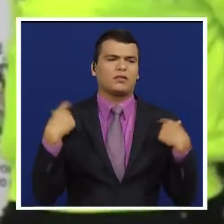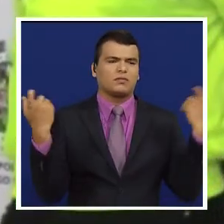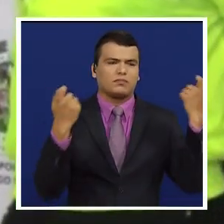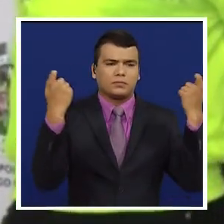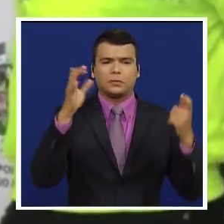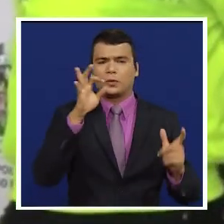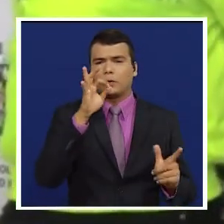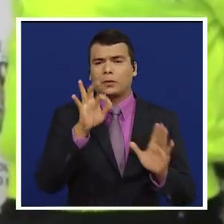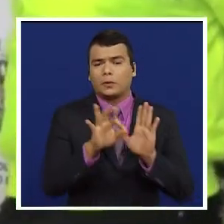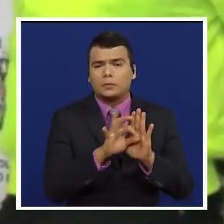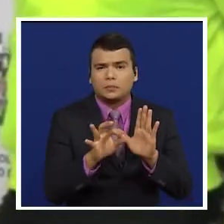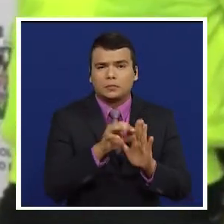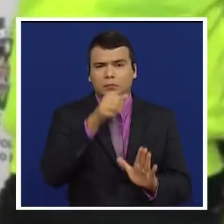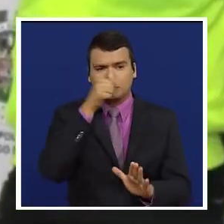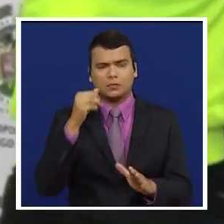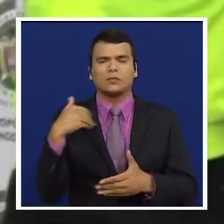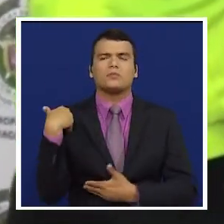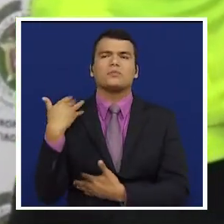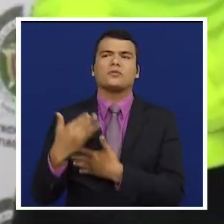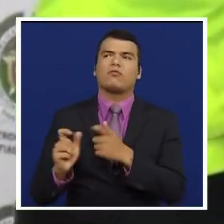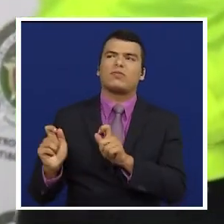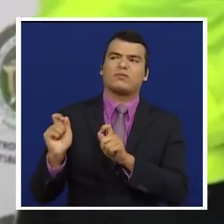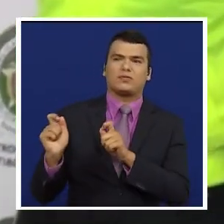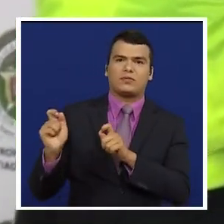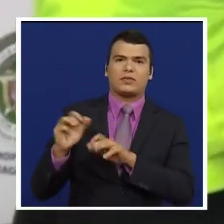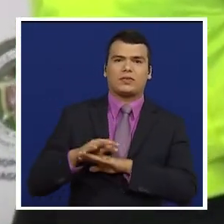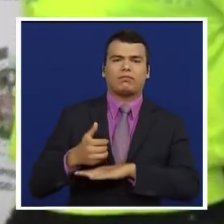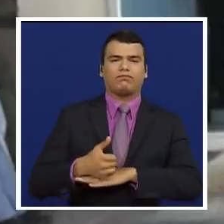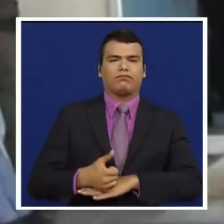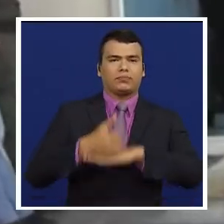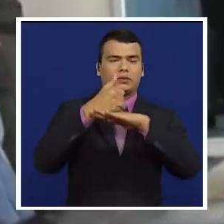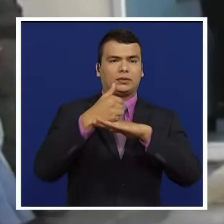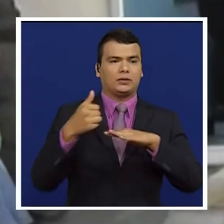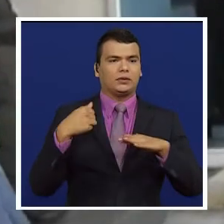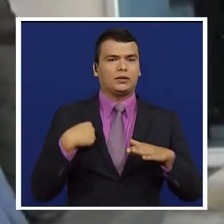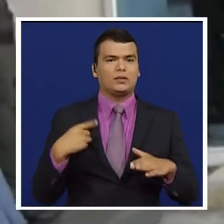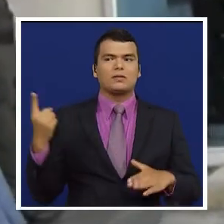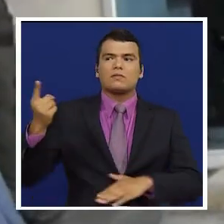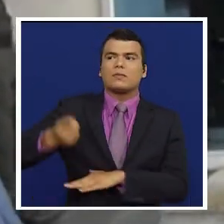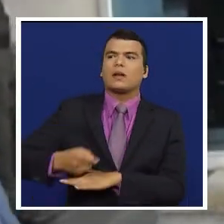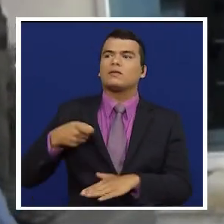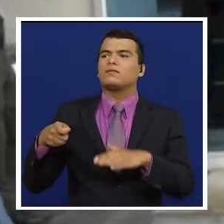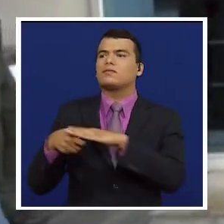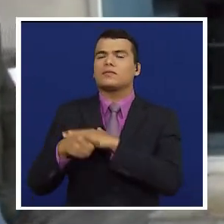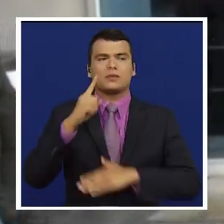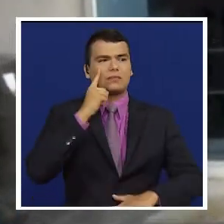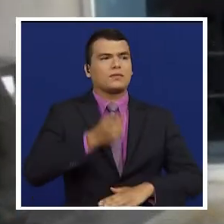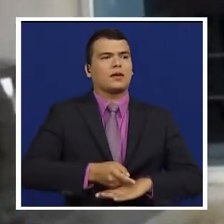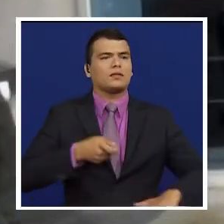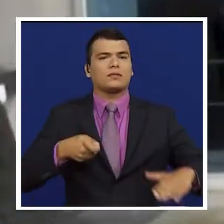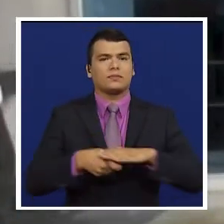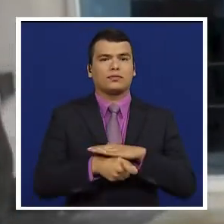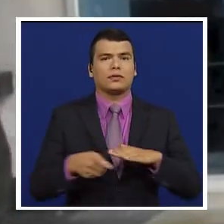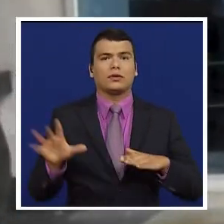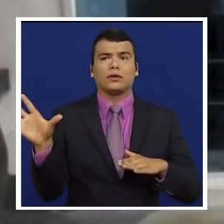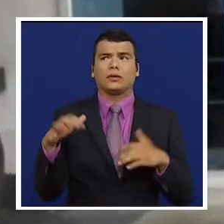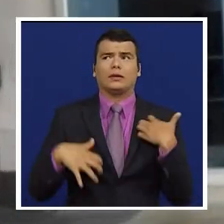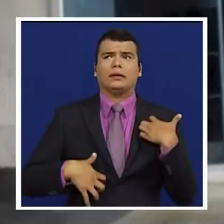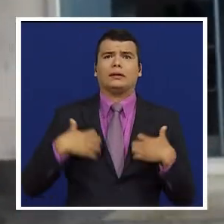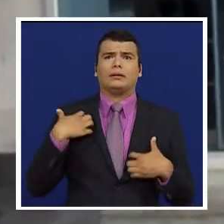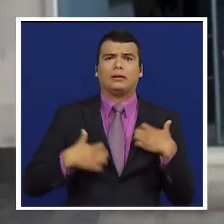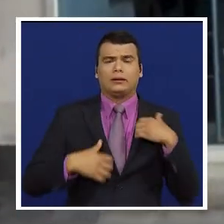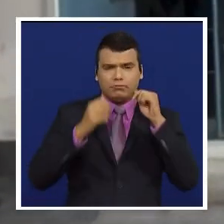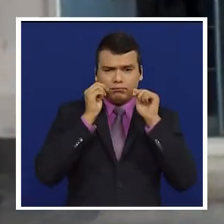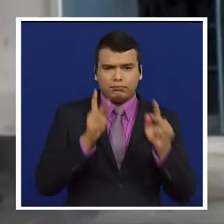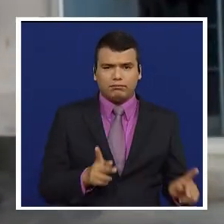pero rápidamente fue mutando su accionar delictual hasta convertirse en un temido cabecilla de la oficina de sicarios que tenía en pánico a los